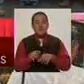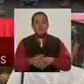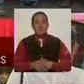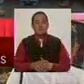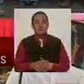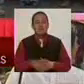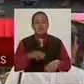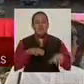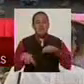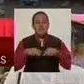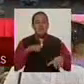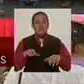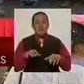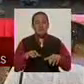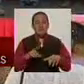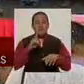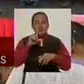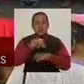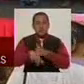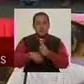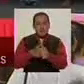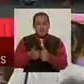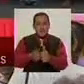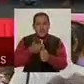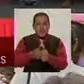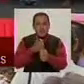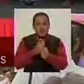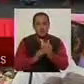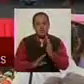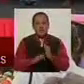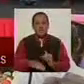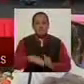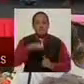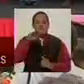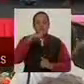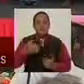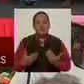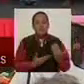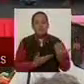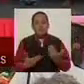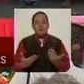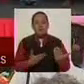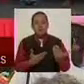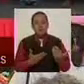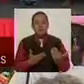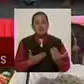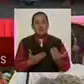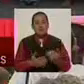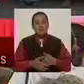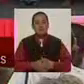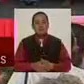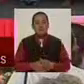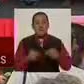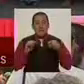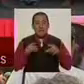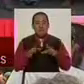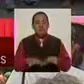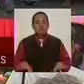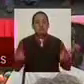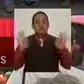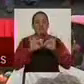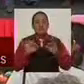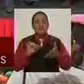hacer un seguimiento del crecimiento de nuestro bebé. Es muy importante que